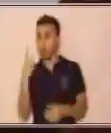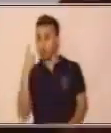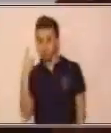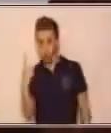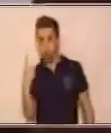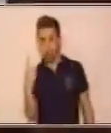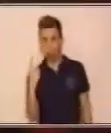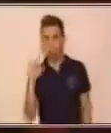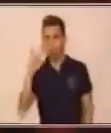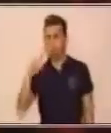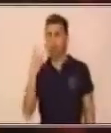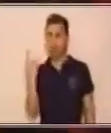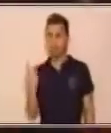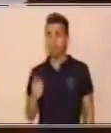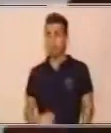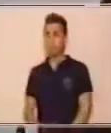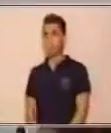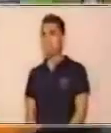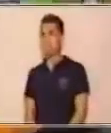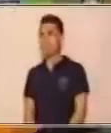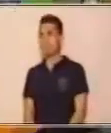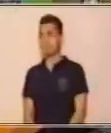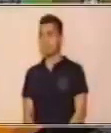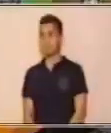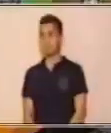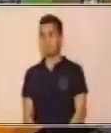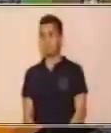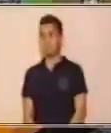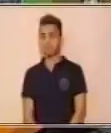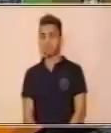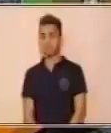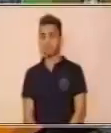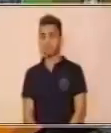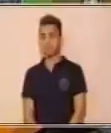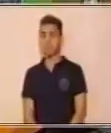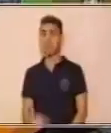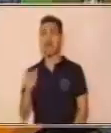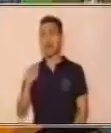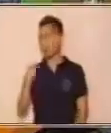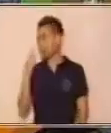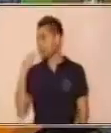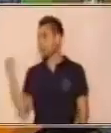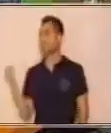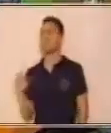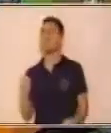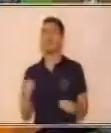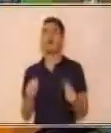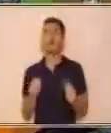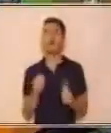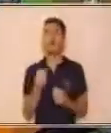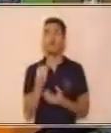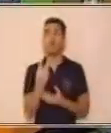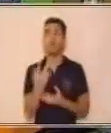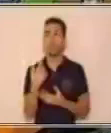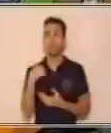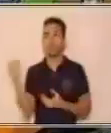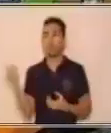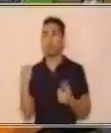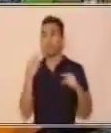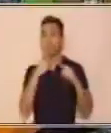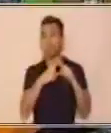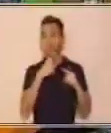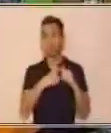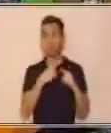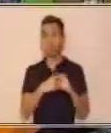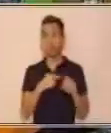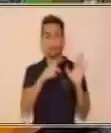Bien, ahora dime, ¿por qué número debemos de multiplicar a -2 para que nos dé como resultado